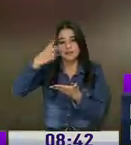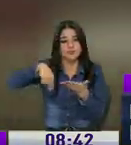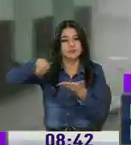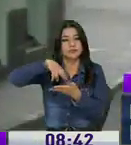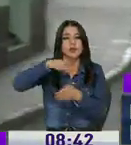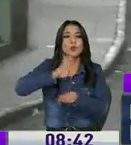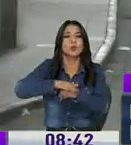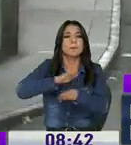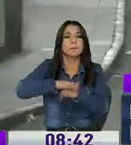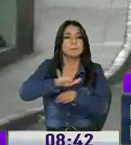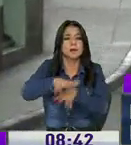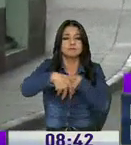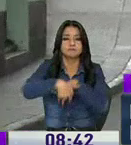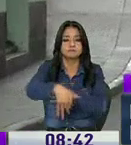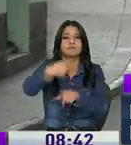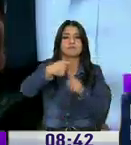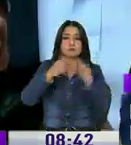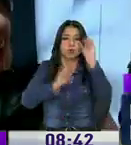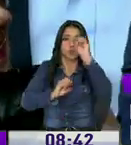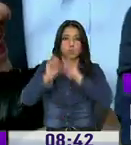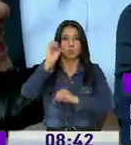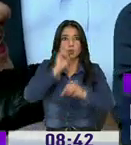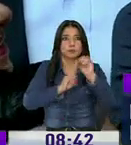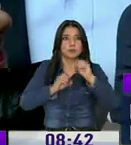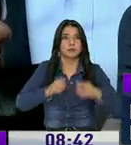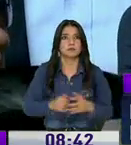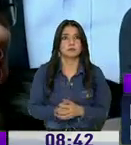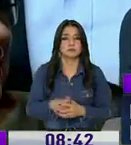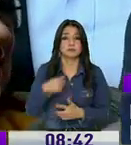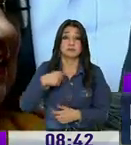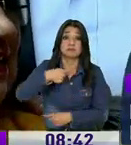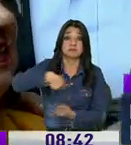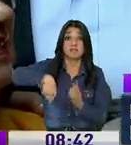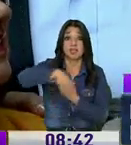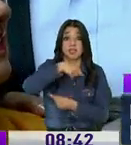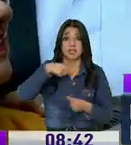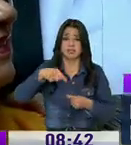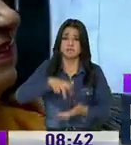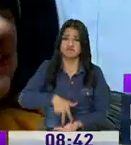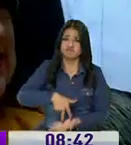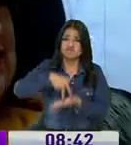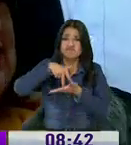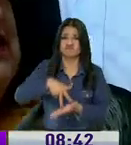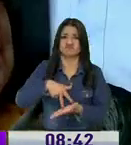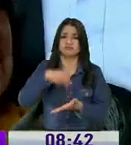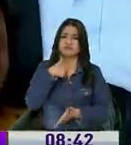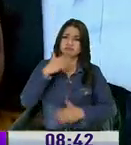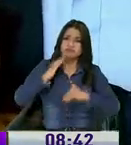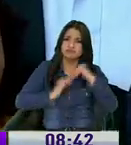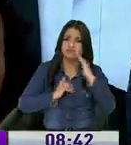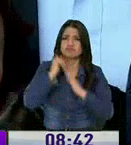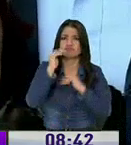nacional, en las protestas de octubre. Regreso con la firme convicción de mi inocencia.